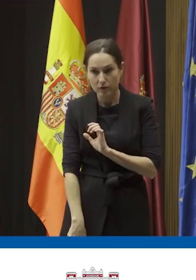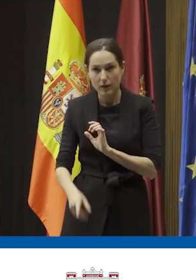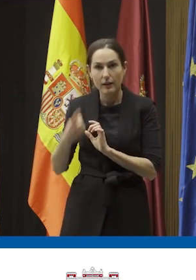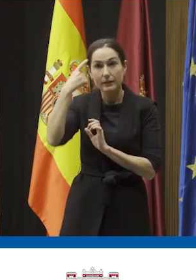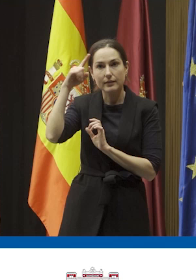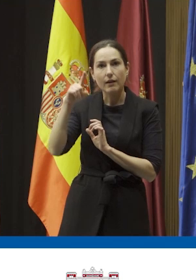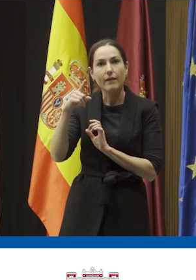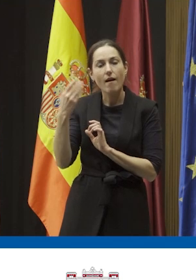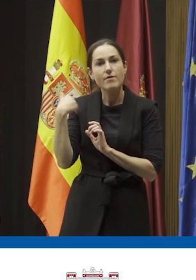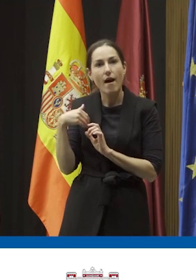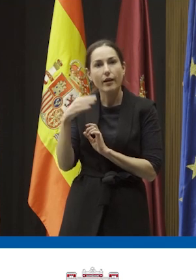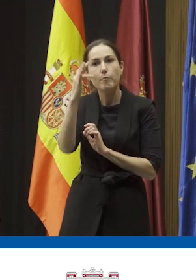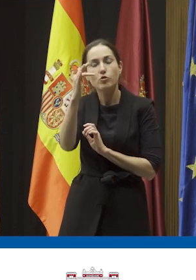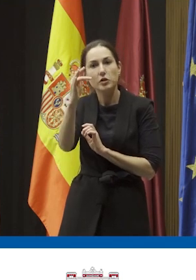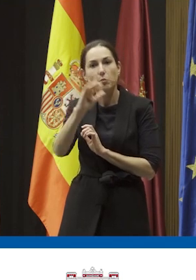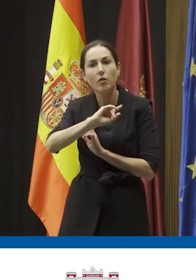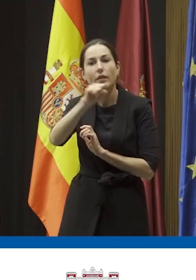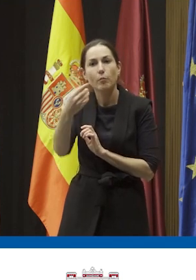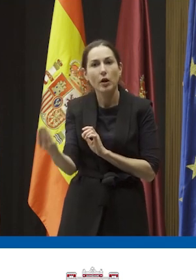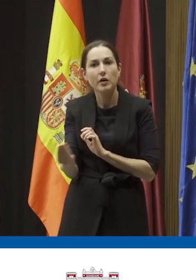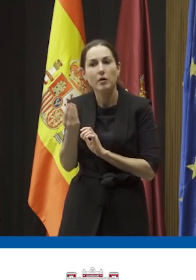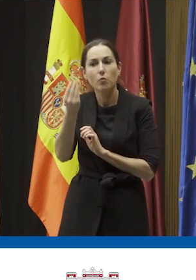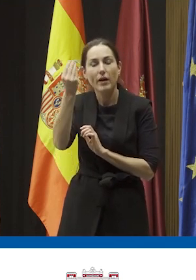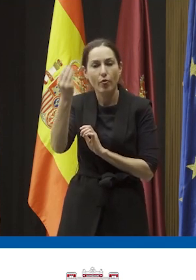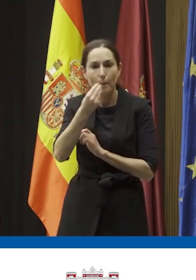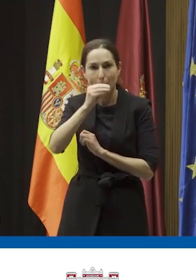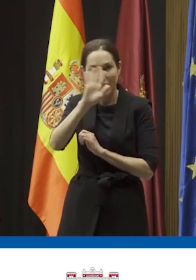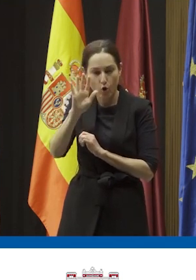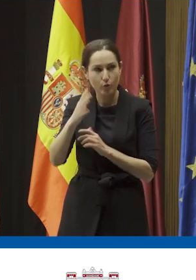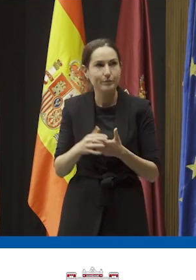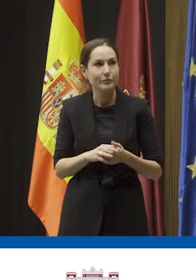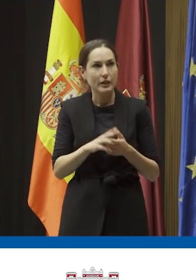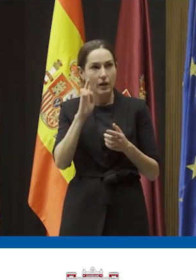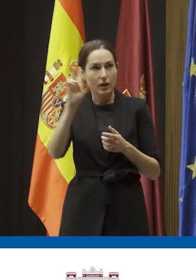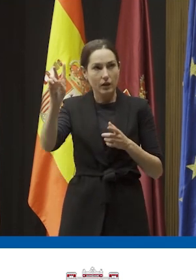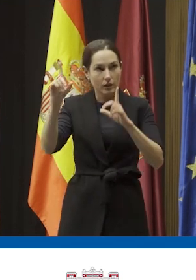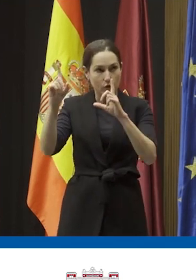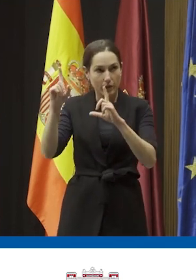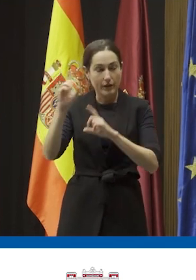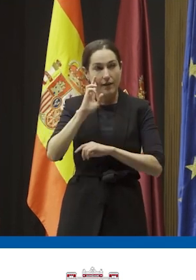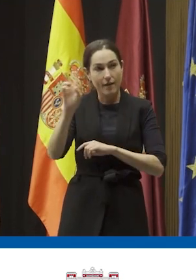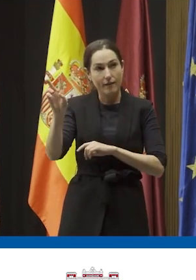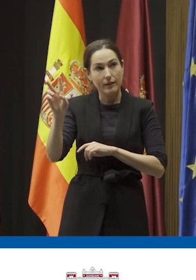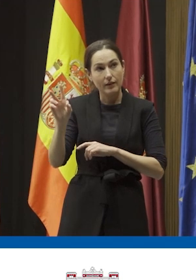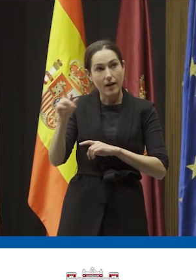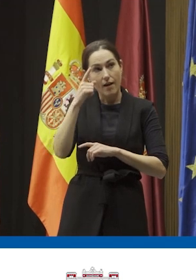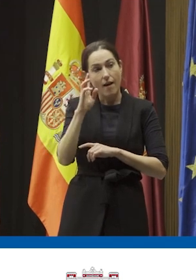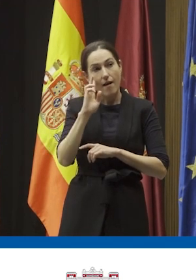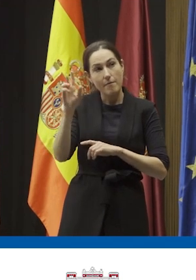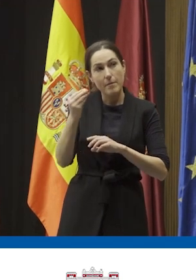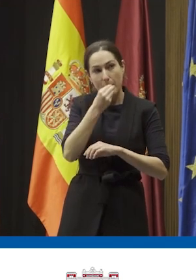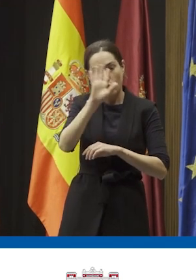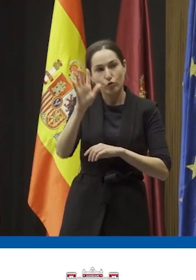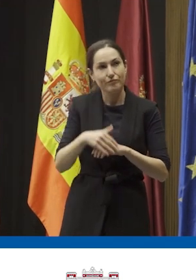es positivo para la curación de esa fractura. Pues ahí lo ven. A la derecha tenéis una cueva prehistórica en la que representa, aquí lo ven